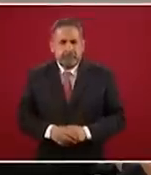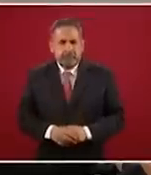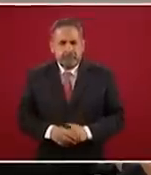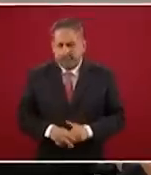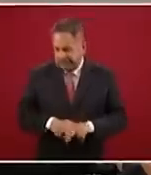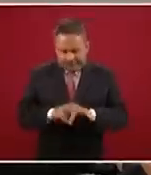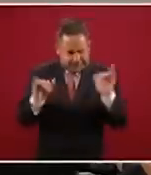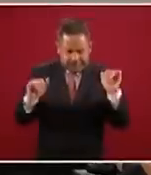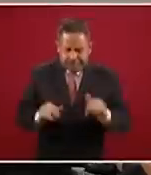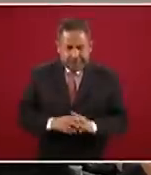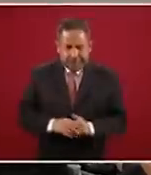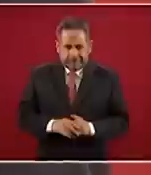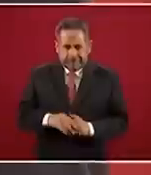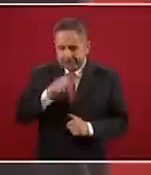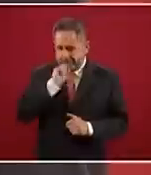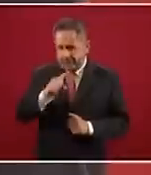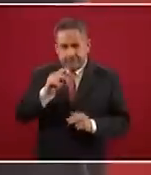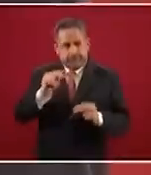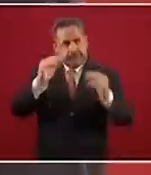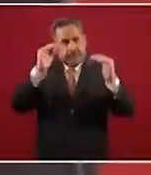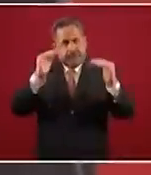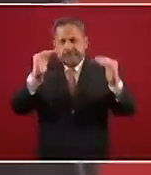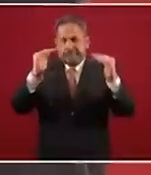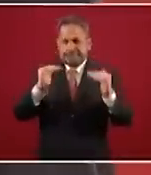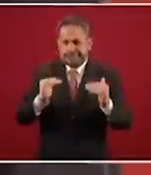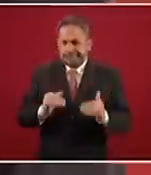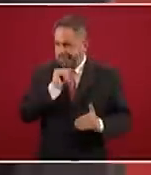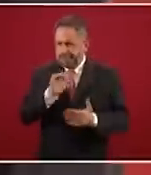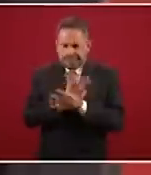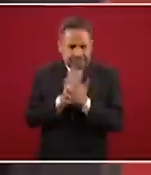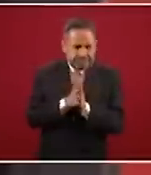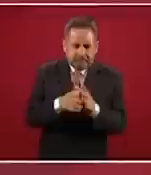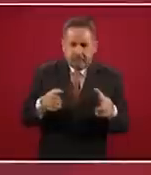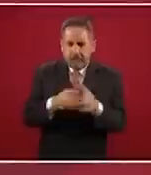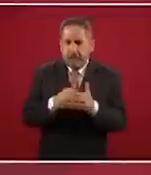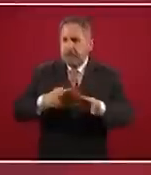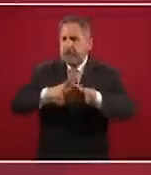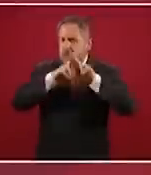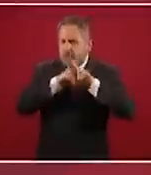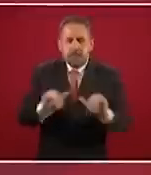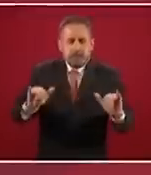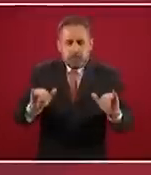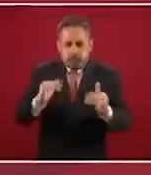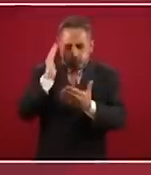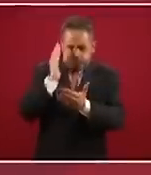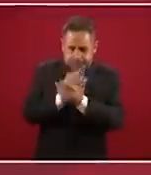ni a ese nivel ni en ningún nivel del gobierno.